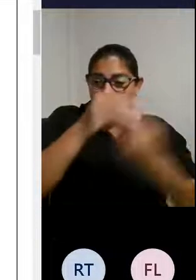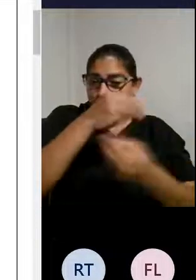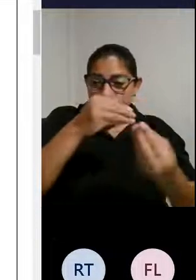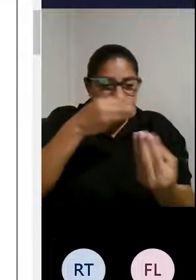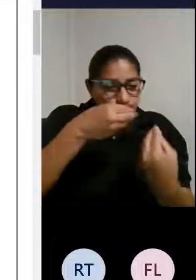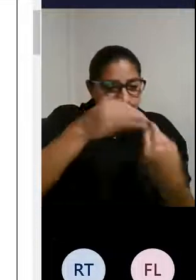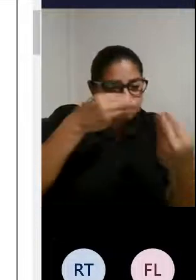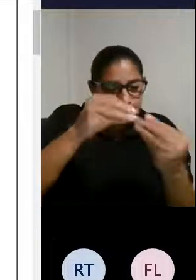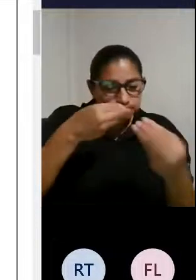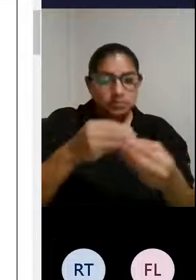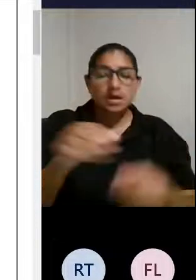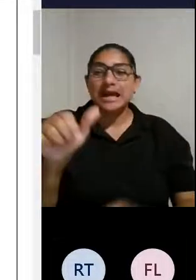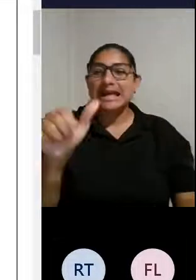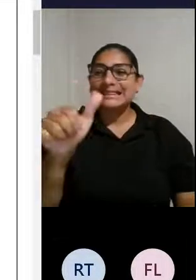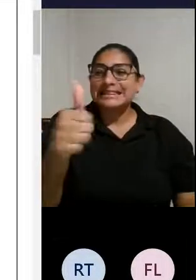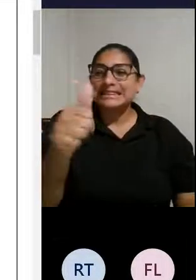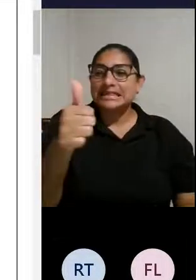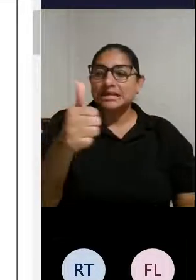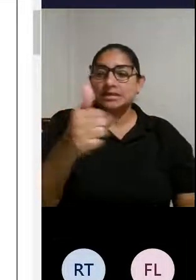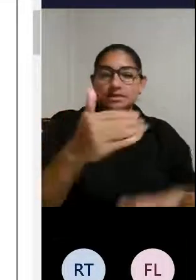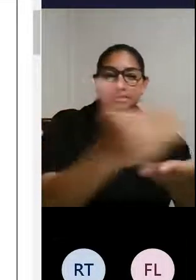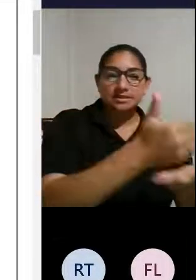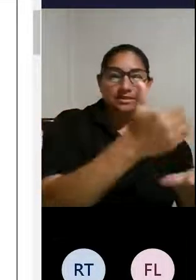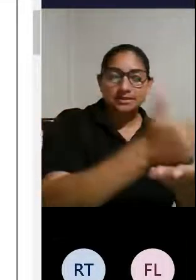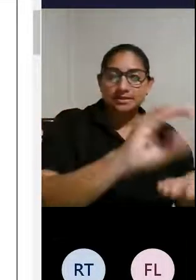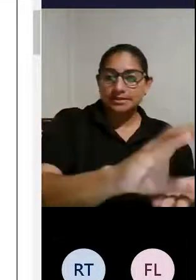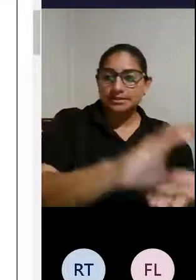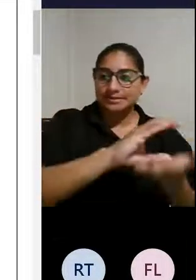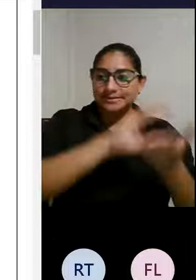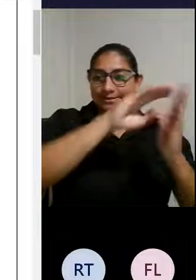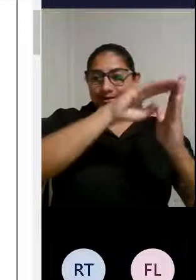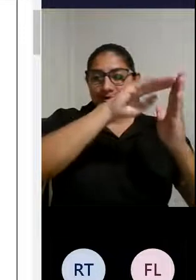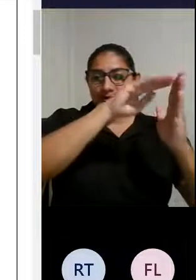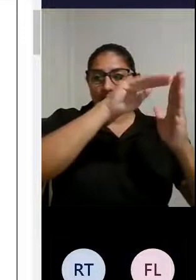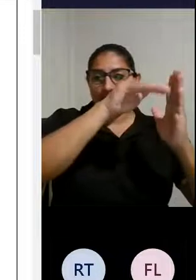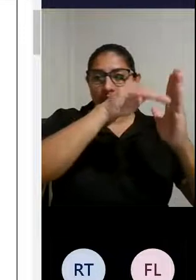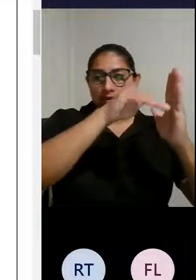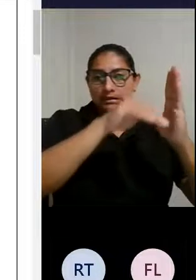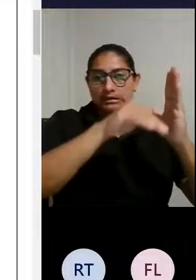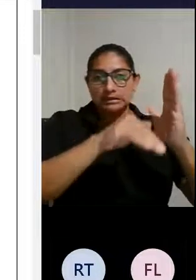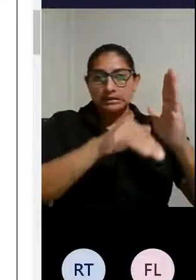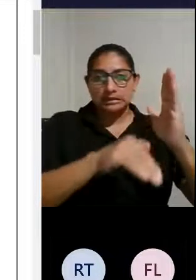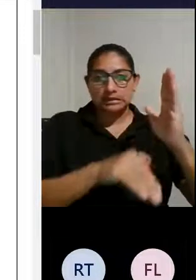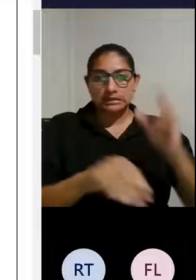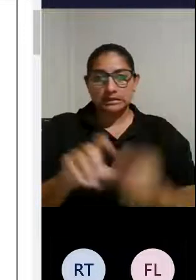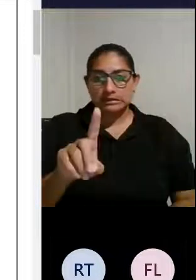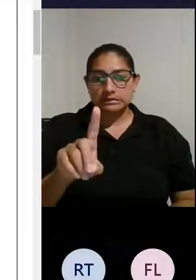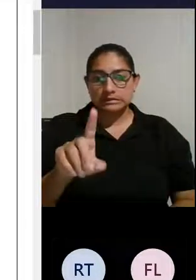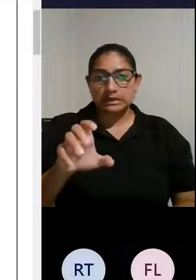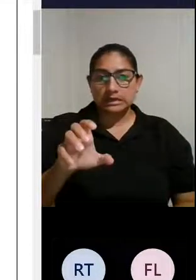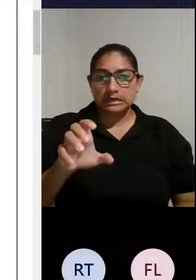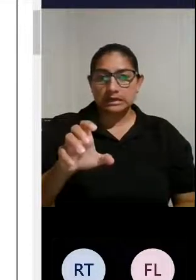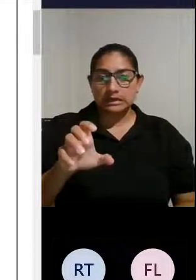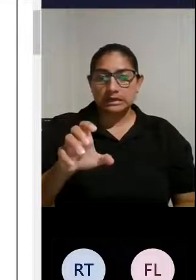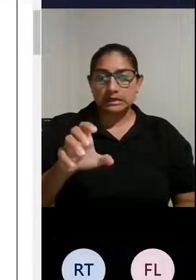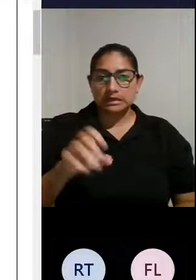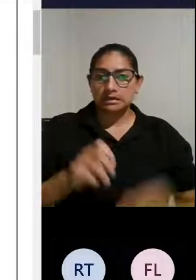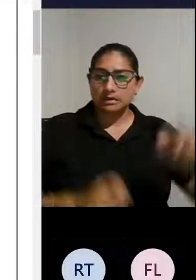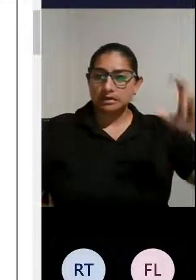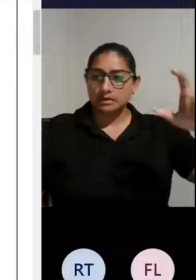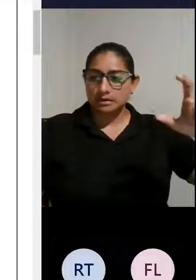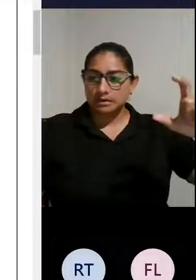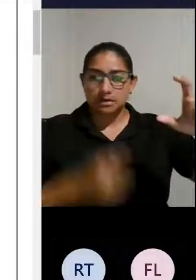artículos, los ingresos, el concepto por ingresos baja a 100, que esto está dado en dólares, por